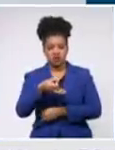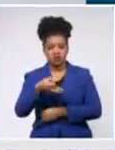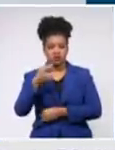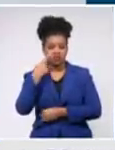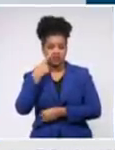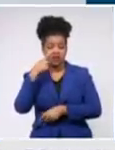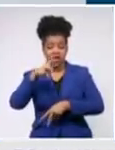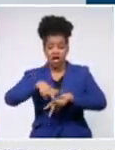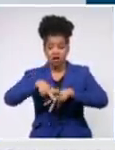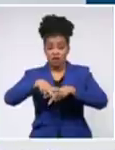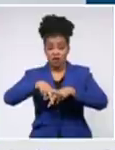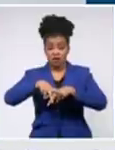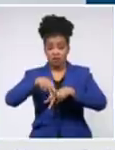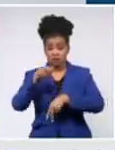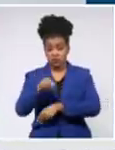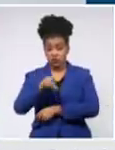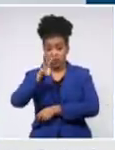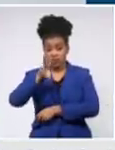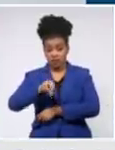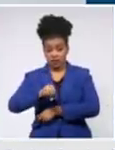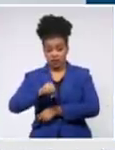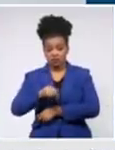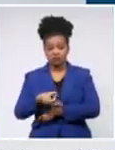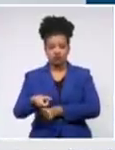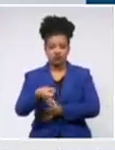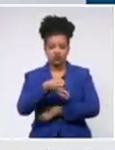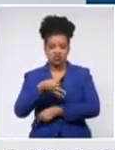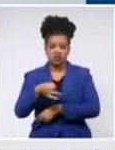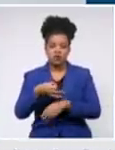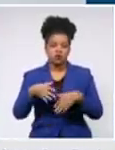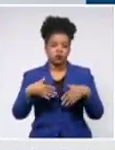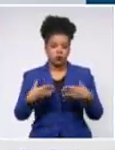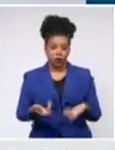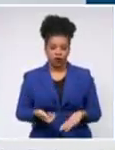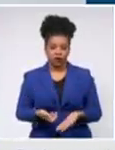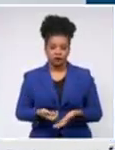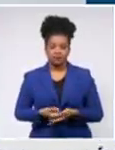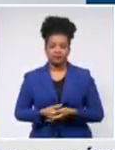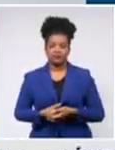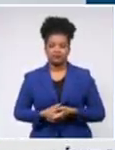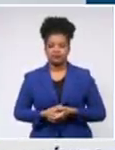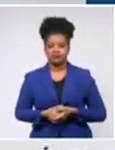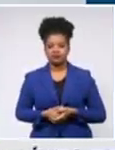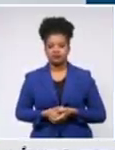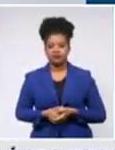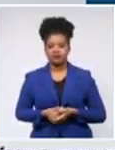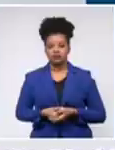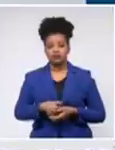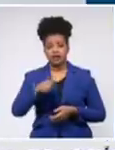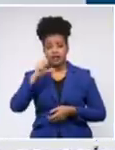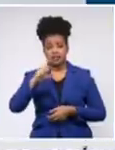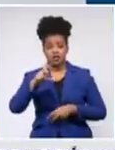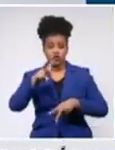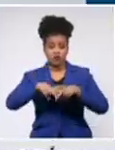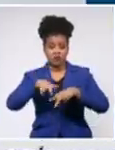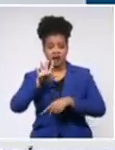Habana los 30 casos se corresponden con Centro Habana